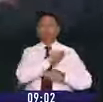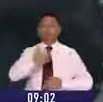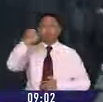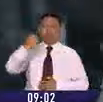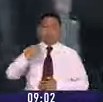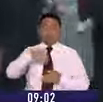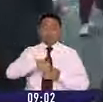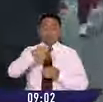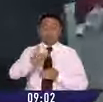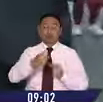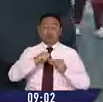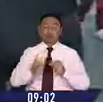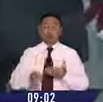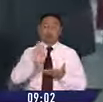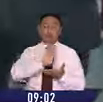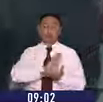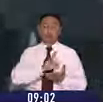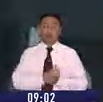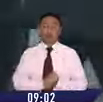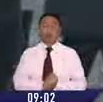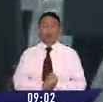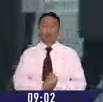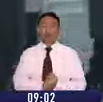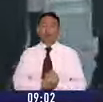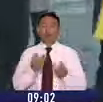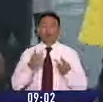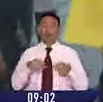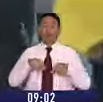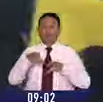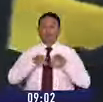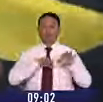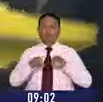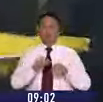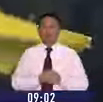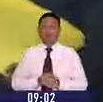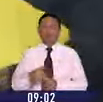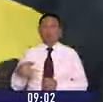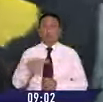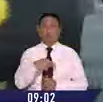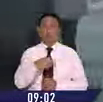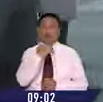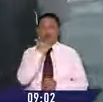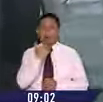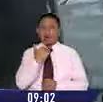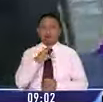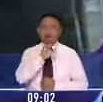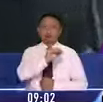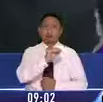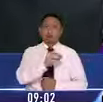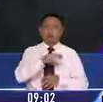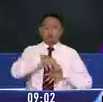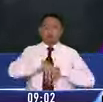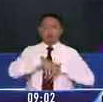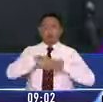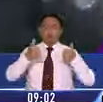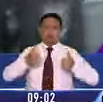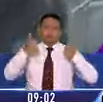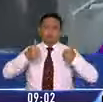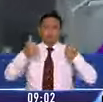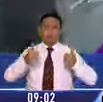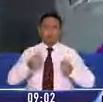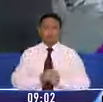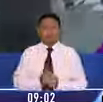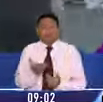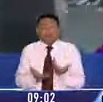Carondelet y en los exteriores de la Asamblea Nacional, pero también ha indicado que no existe, pues, alguna notificación de movilizaciones que se